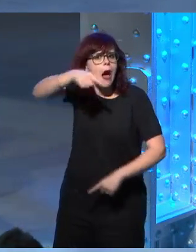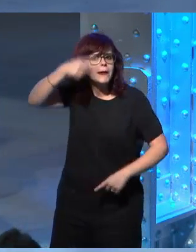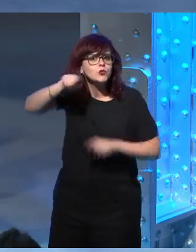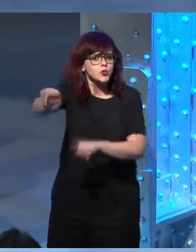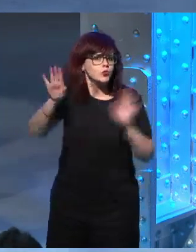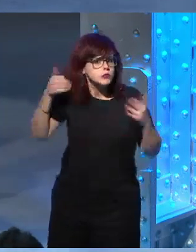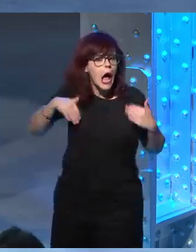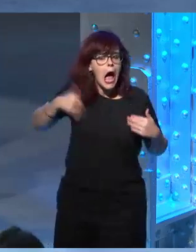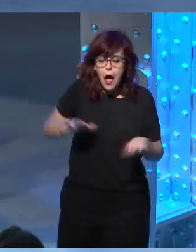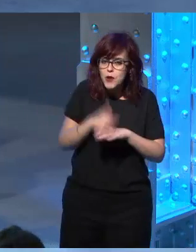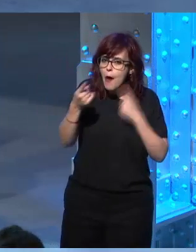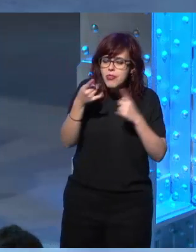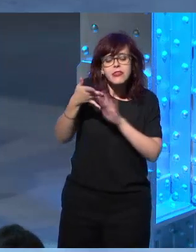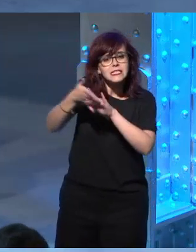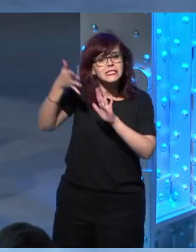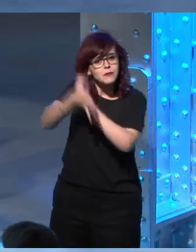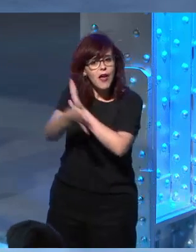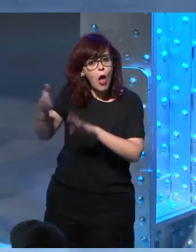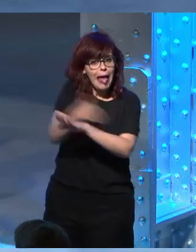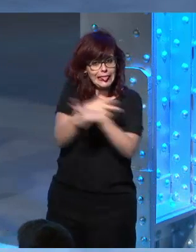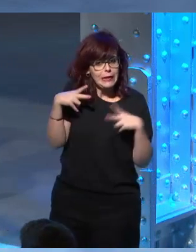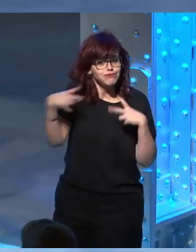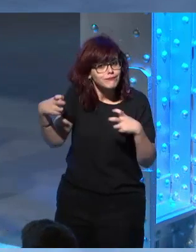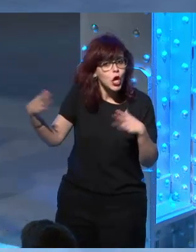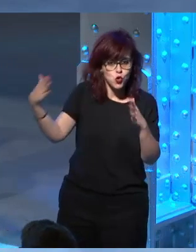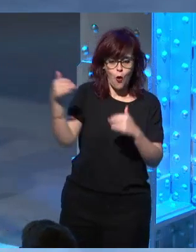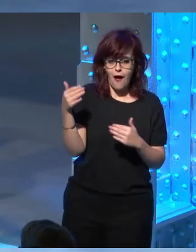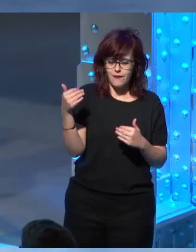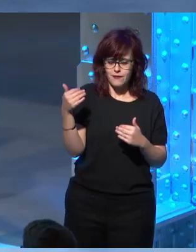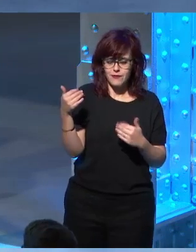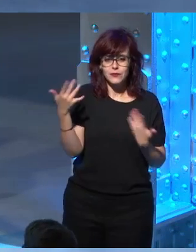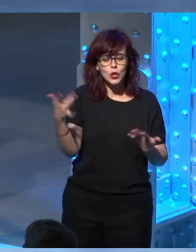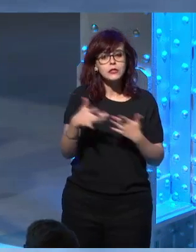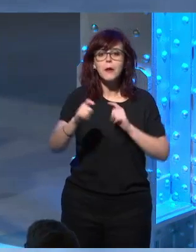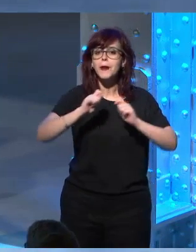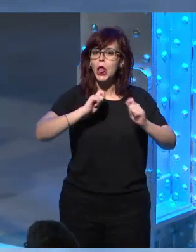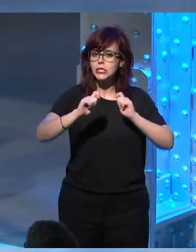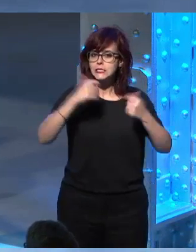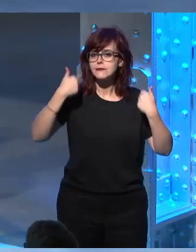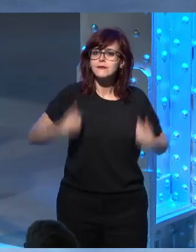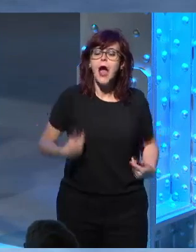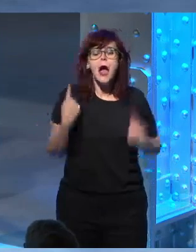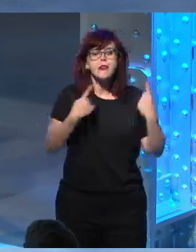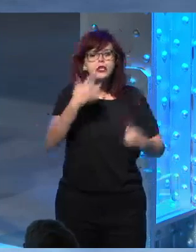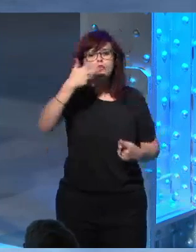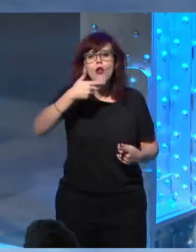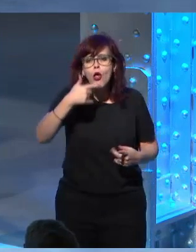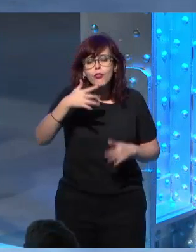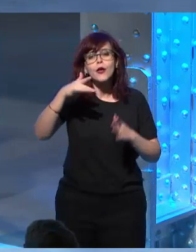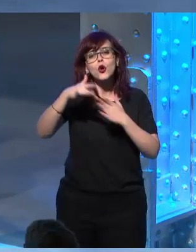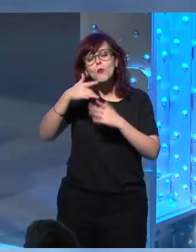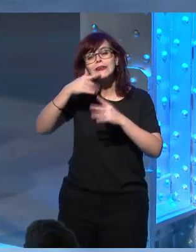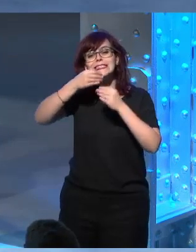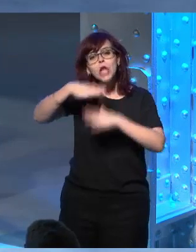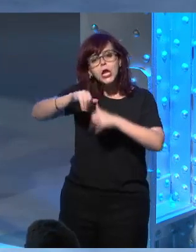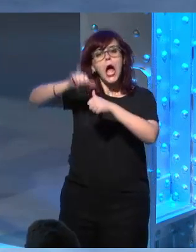mejor no sabe. Lo cual parece que entra en contradicción, pero no, porque hay veces que los periodistas hablamos desde un conocimiento que viene ya como de